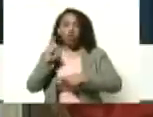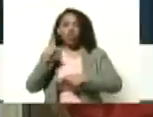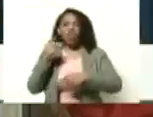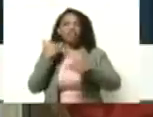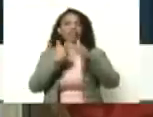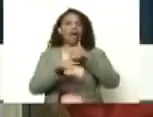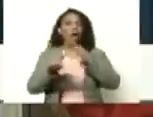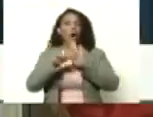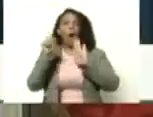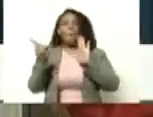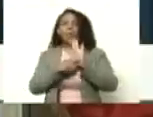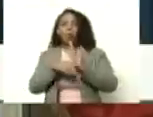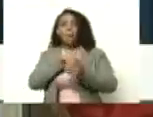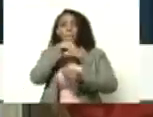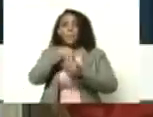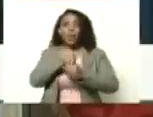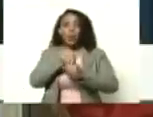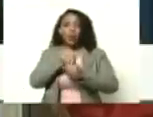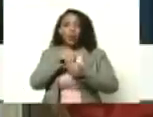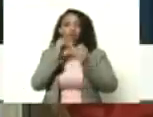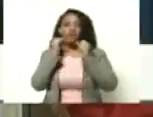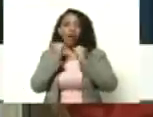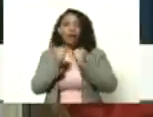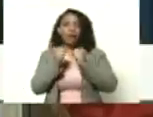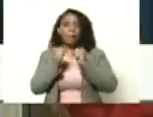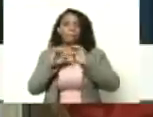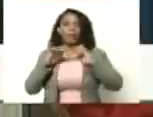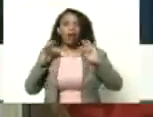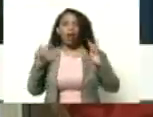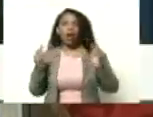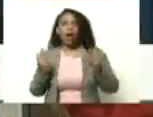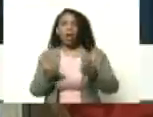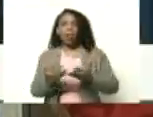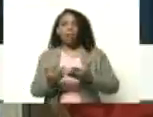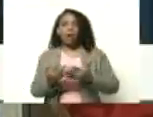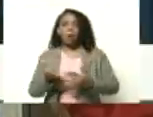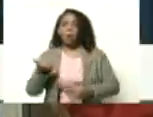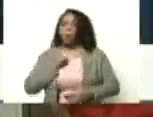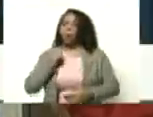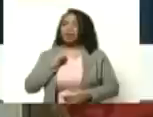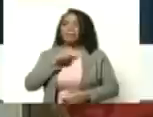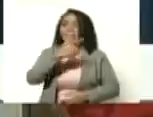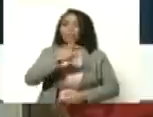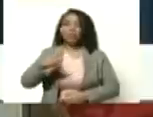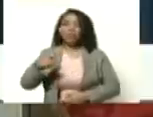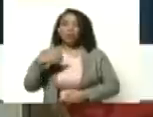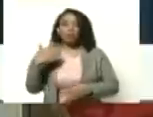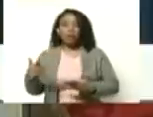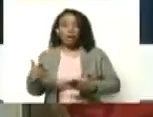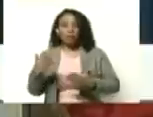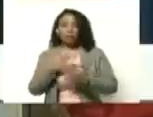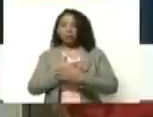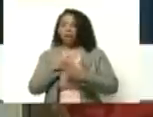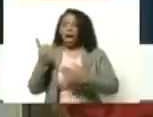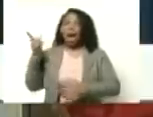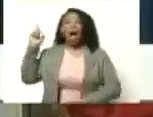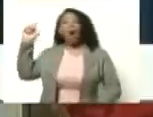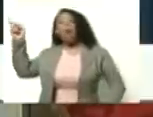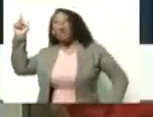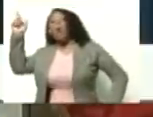en plena cuarentena radical pandemia con cualquier pelagatos que le ofreciera una cola